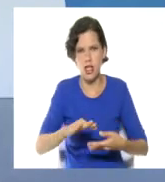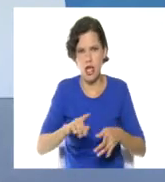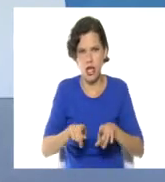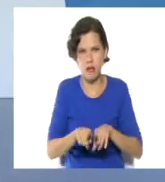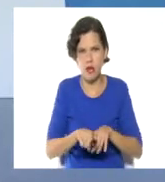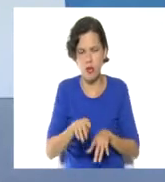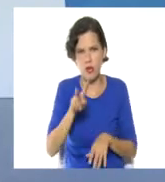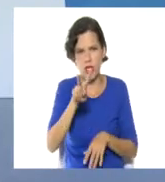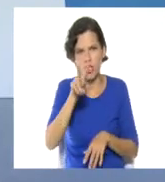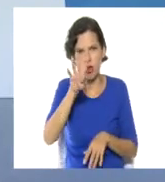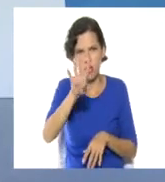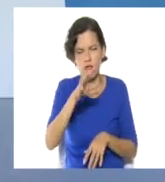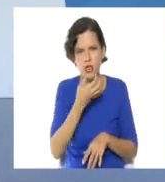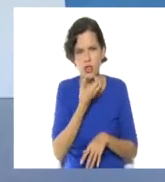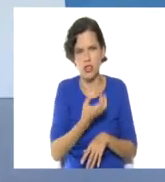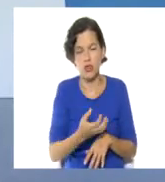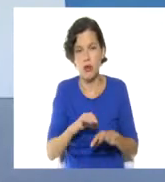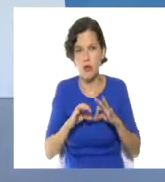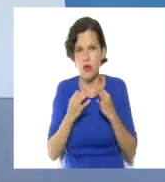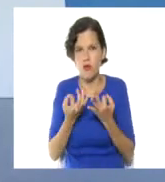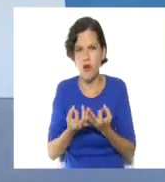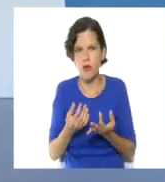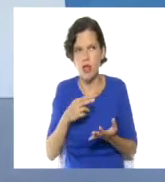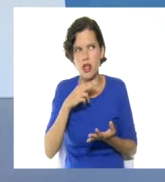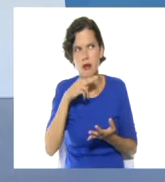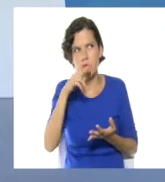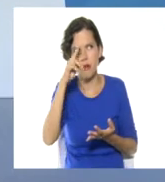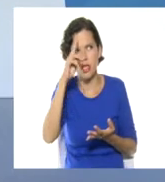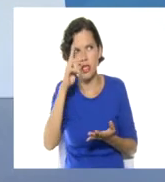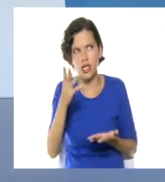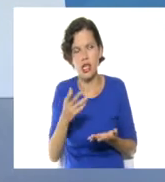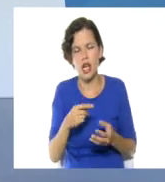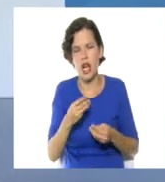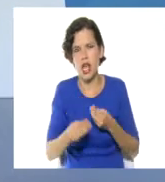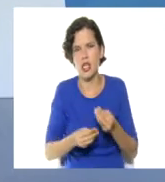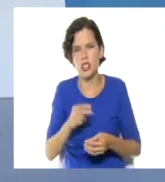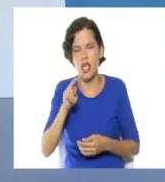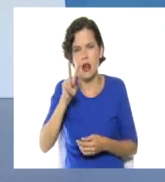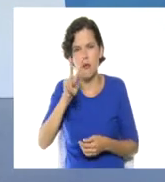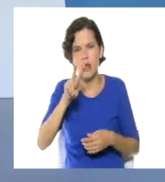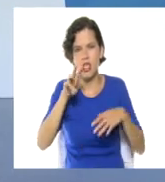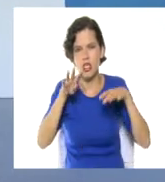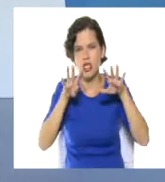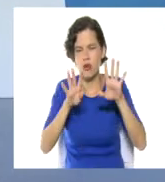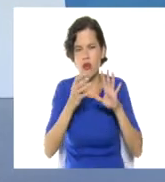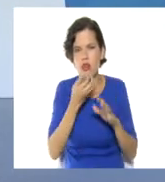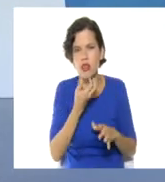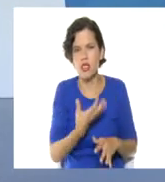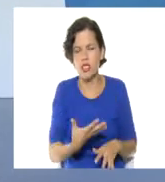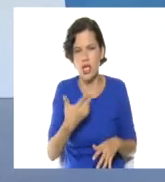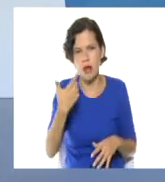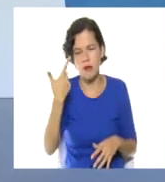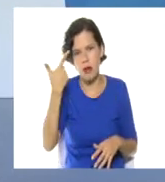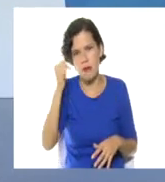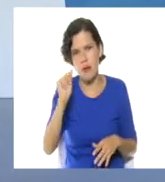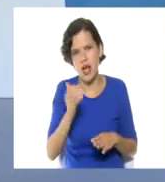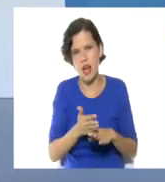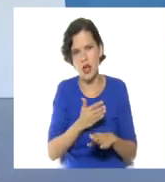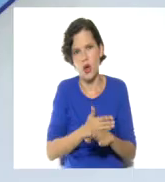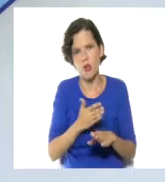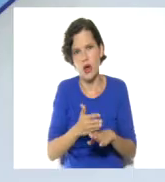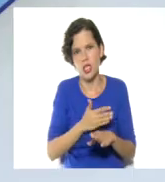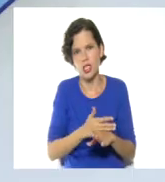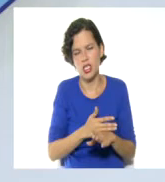diciembre. Uh-huh. Mi familia paterna las preparaba el 29 de diciembre para tener el compartir del